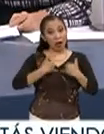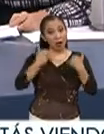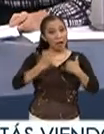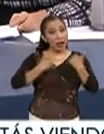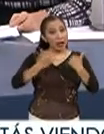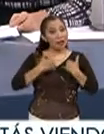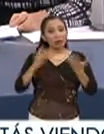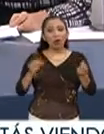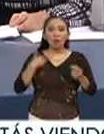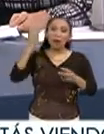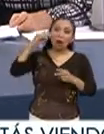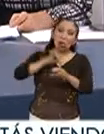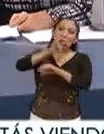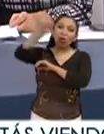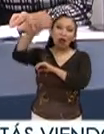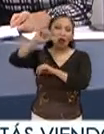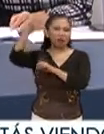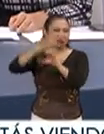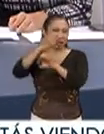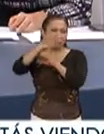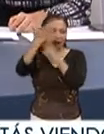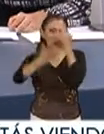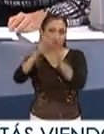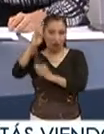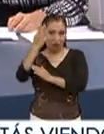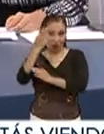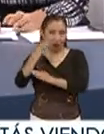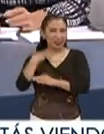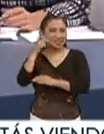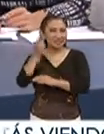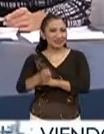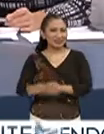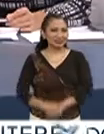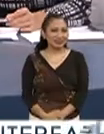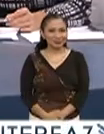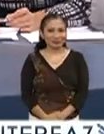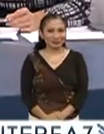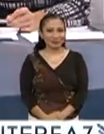jóvenes no tengan que viajar a otra entidad para estudiar la universidad. Veamos de qué se trata.